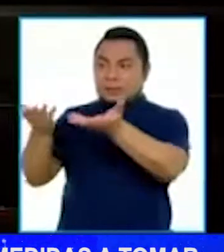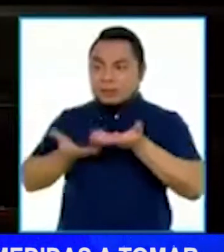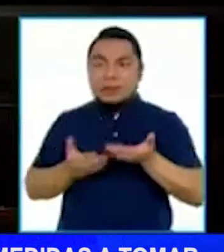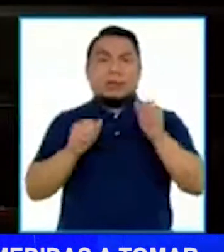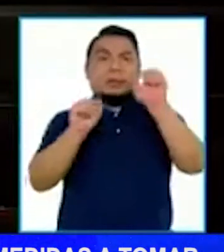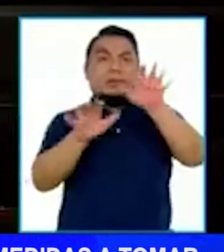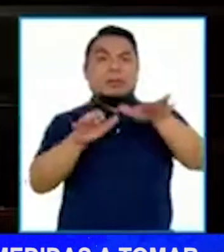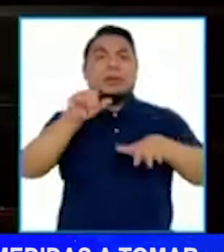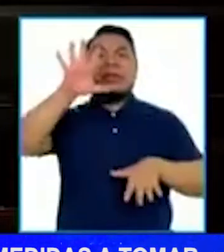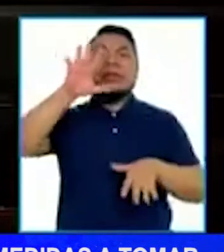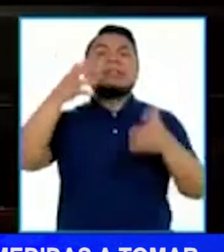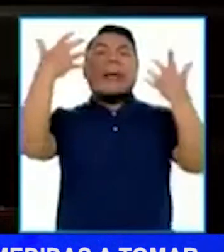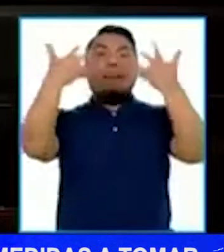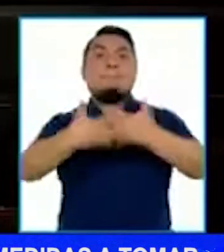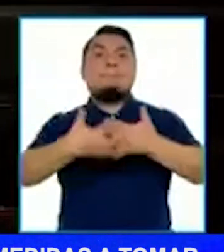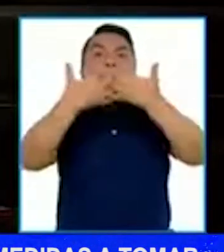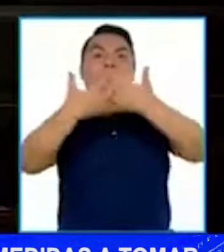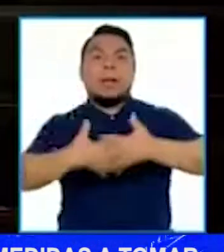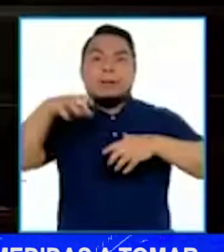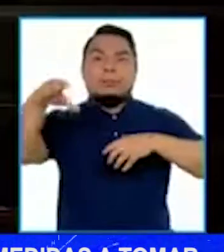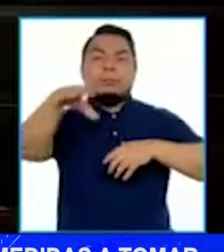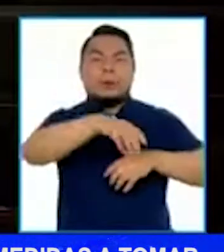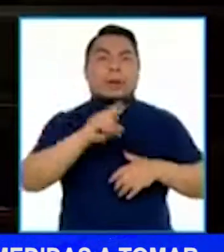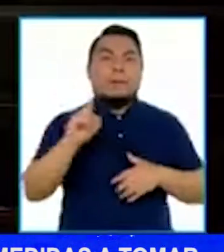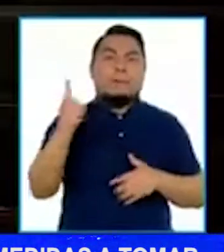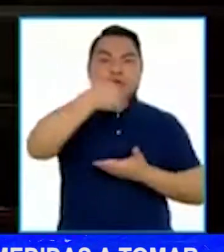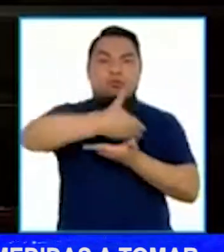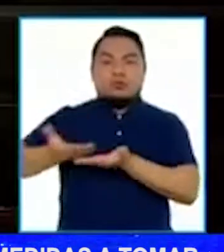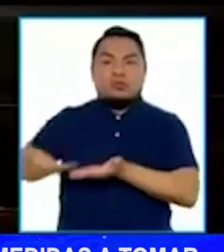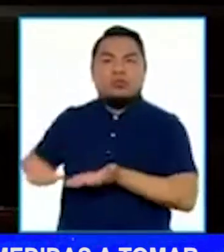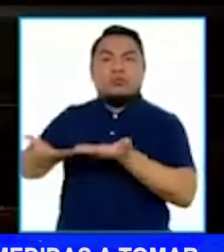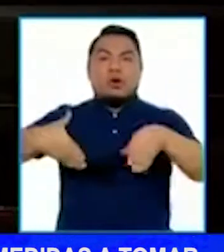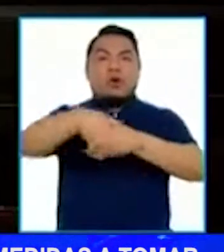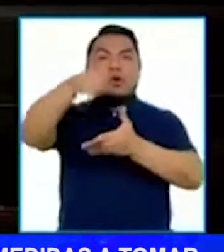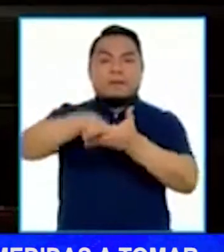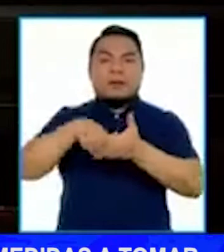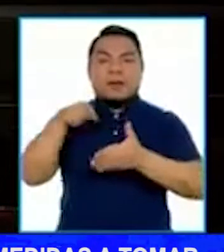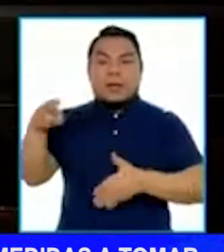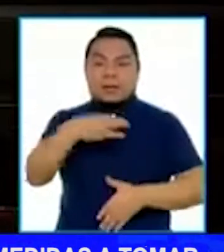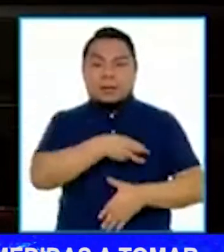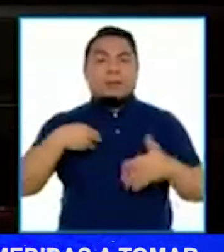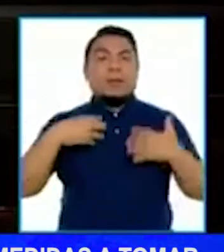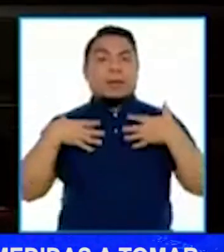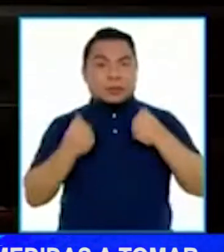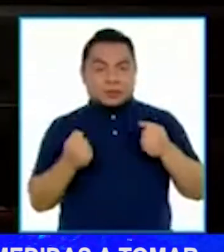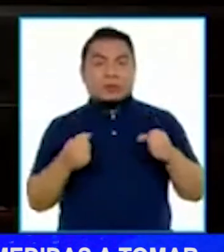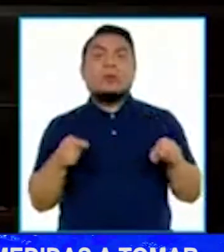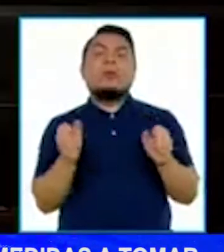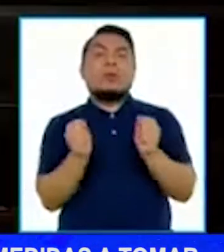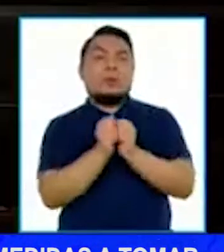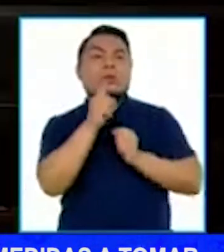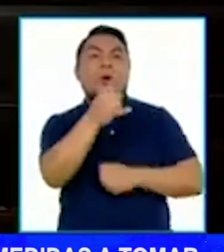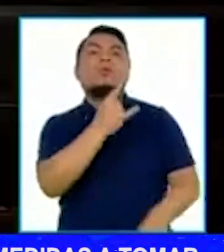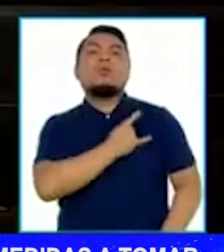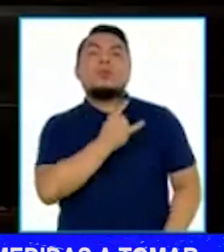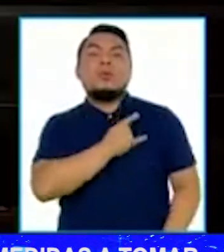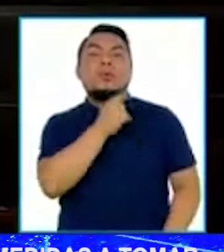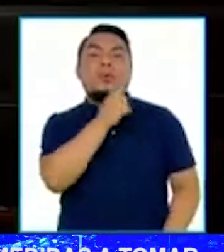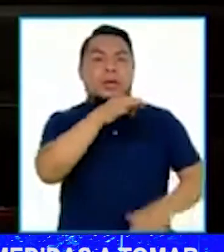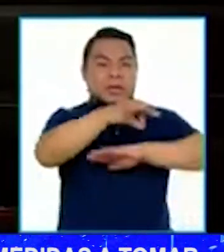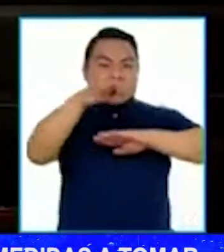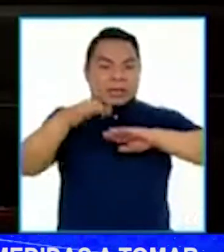prevista la entrega de 15 plantas como parte del primer lote del convenio del Ministerio de Salud con